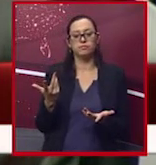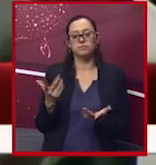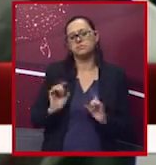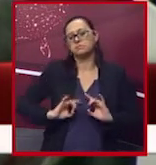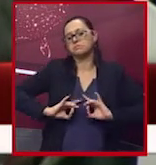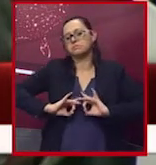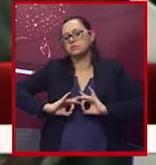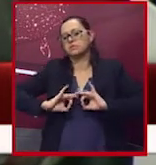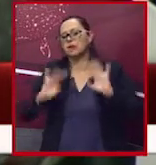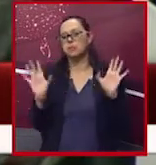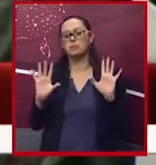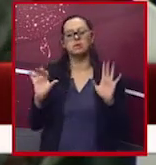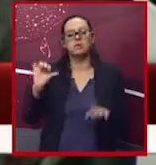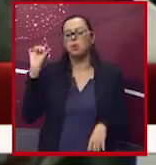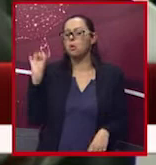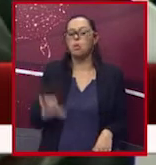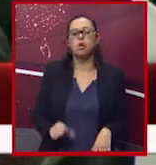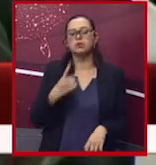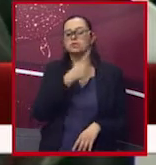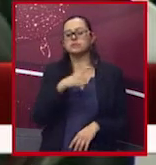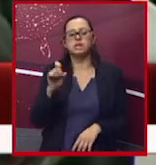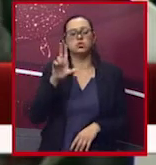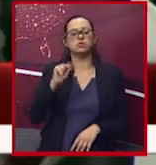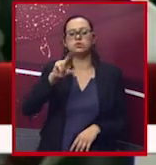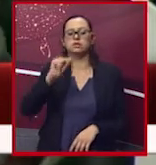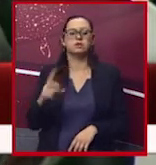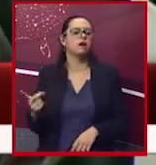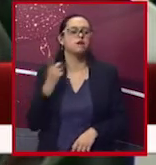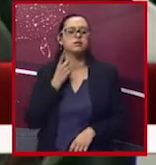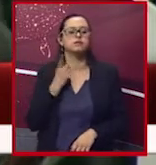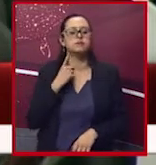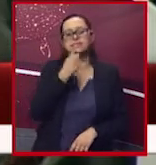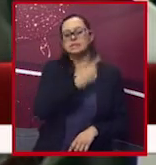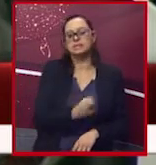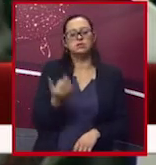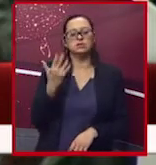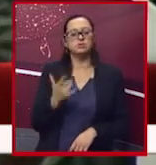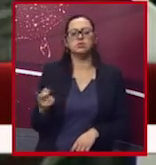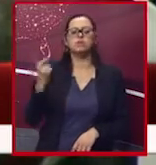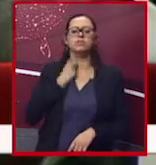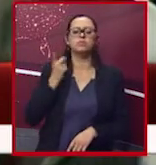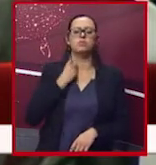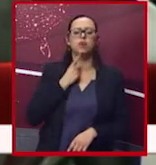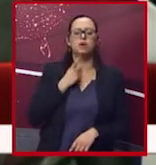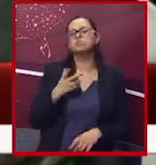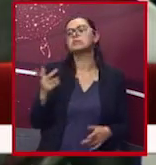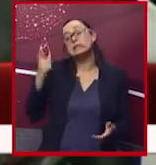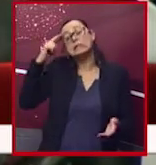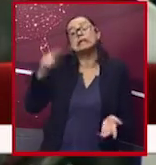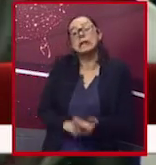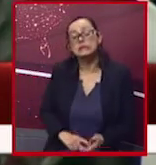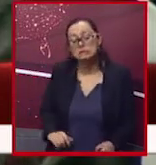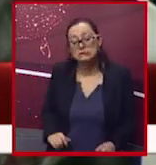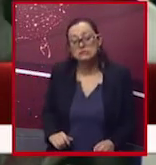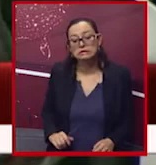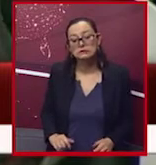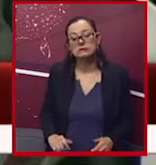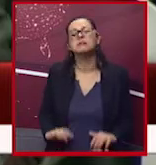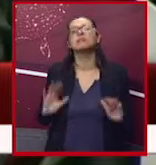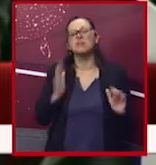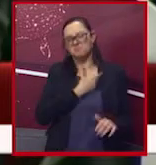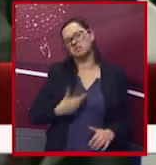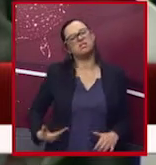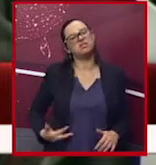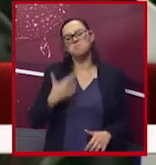de pronto amanecieron 180 diputados, 150 diputados y dicen, oigan, pues ¿qué creen? Vamos destituyendo